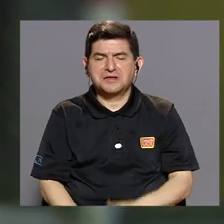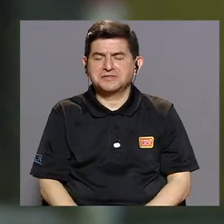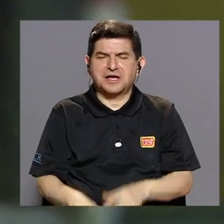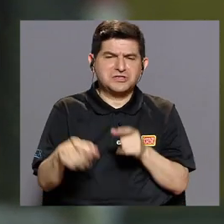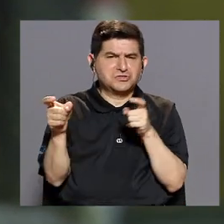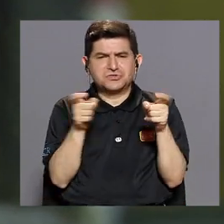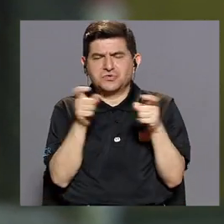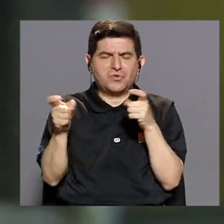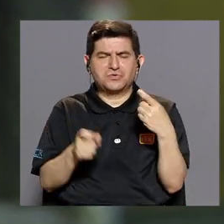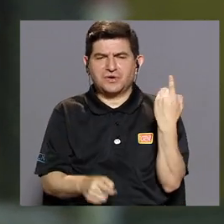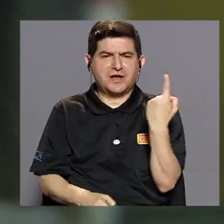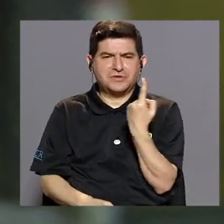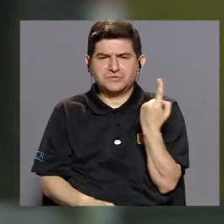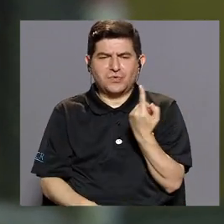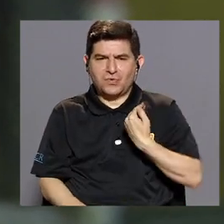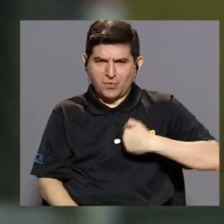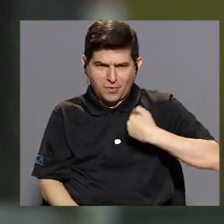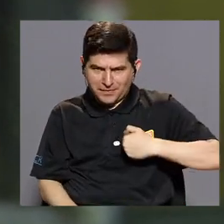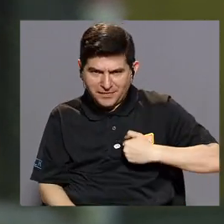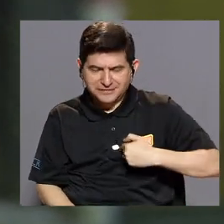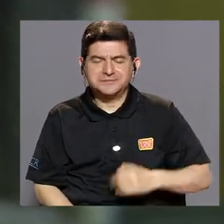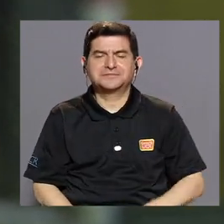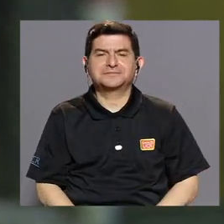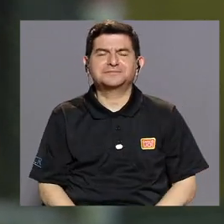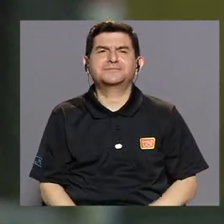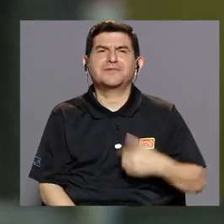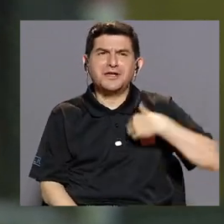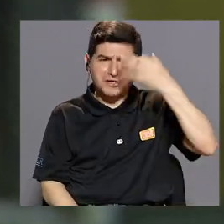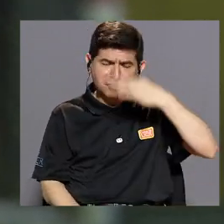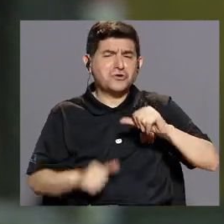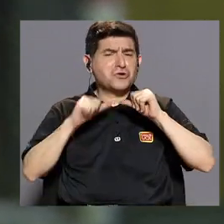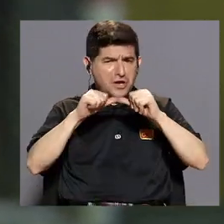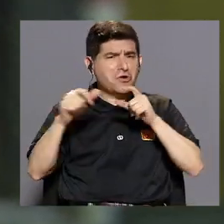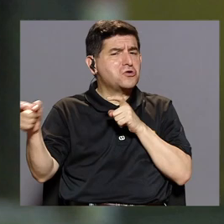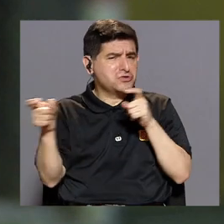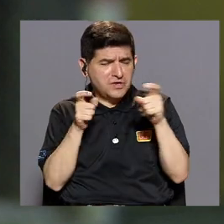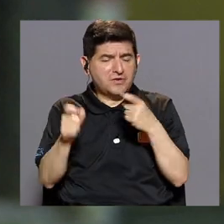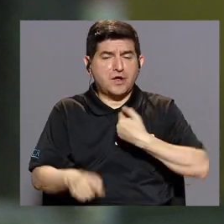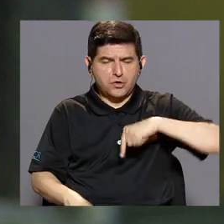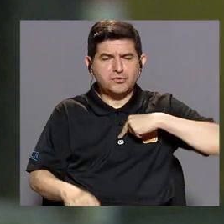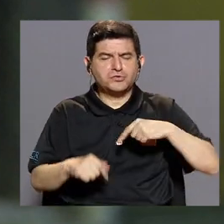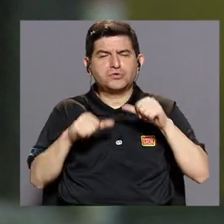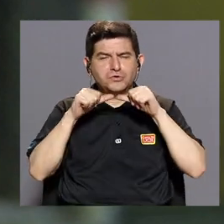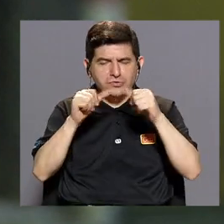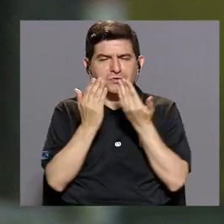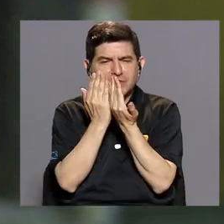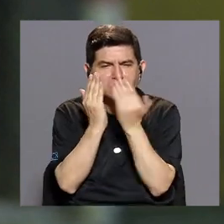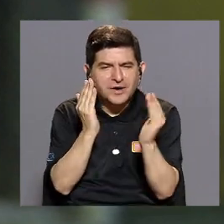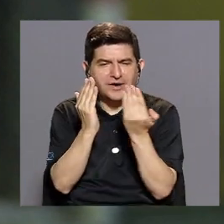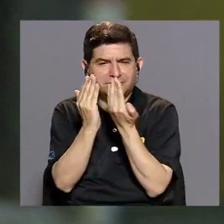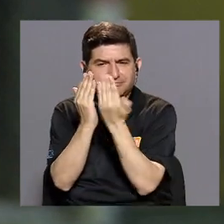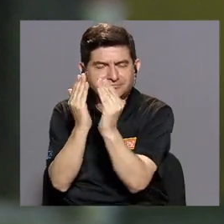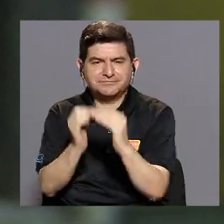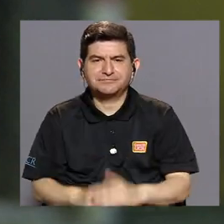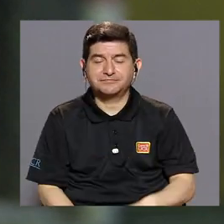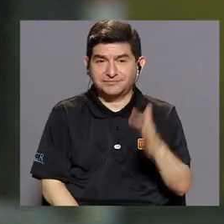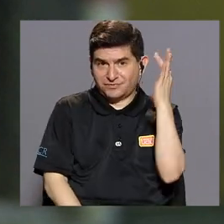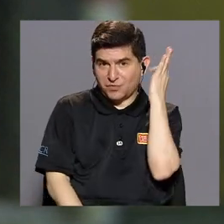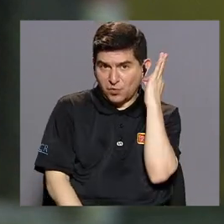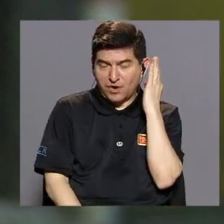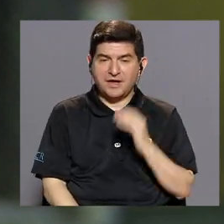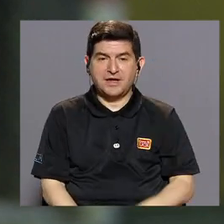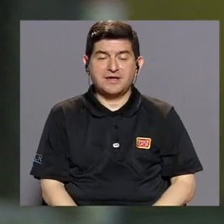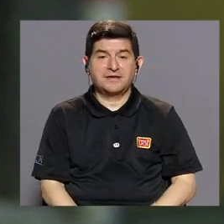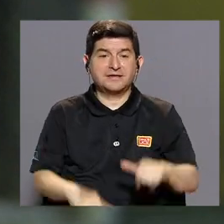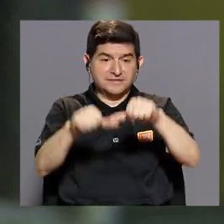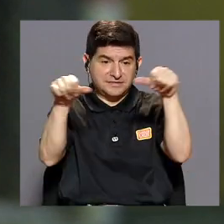en un momento determinado más los varones. Claro, y yo creo que lo siguen reinando, ¿verdad? Seguimos abriendo puertas, ¿verdad? Las mujeres